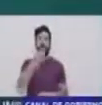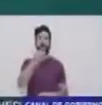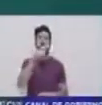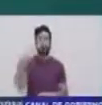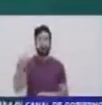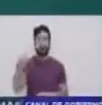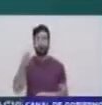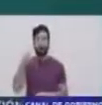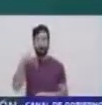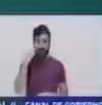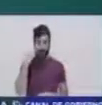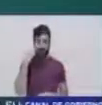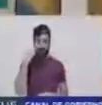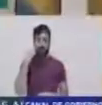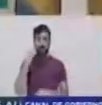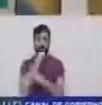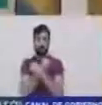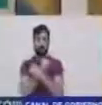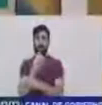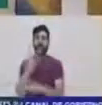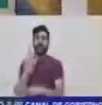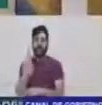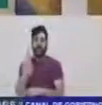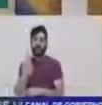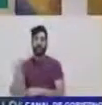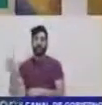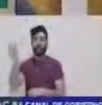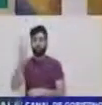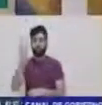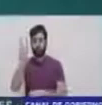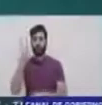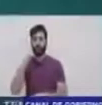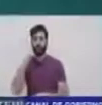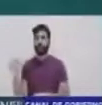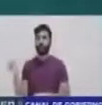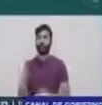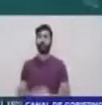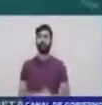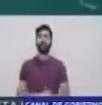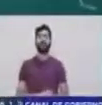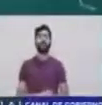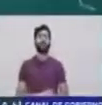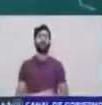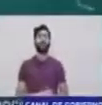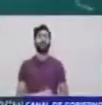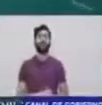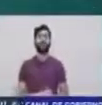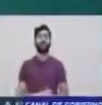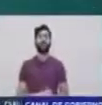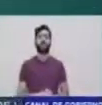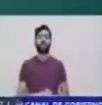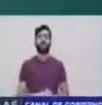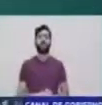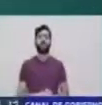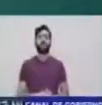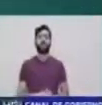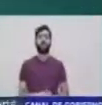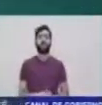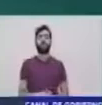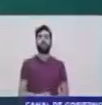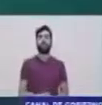que esto es área es igual a pi por 10 raíz de